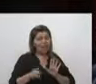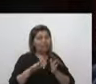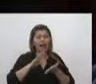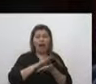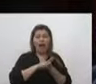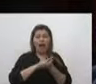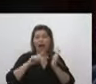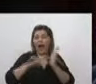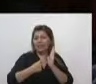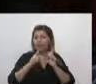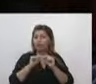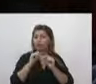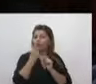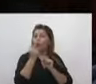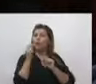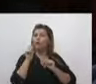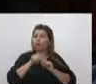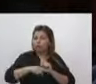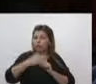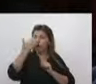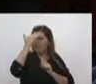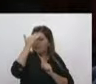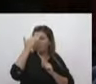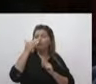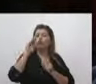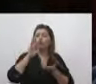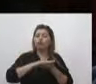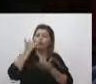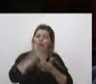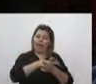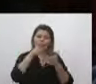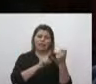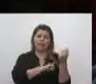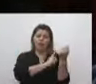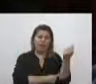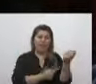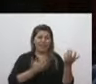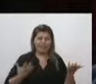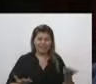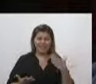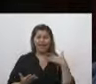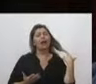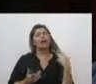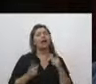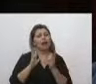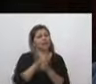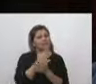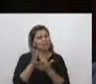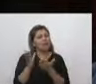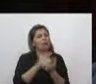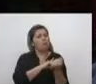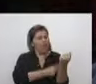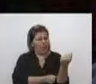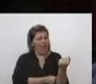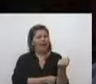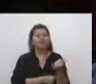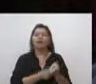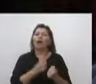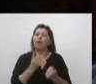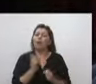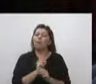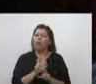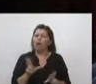hay un reglamento que todos los constitucionalistas coinciden en que tenía pocas alternativas Victoria Villarroel respecto de salvoconductos para